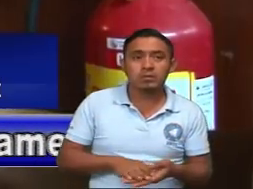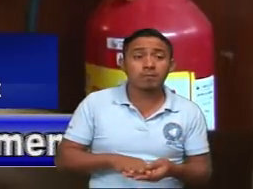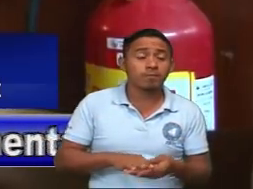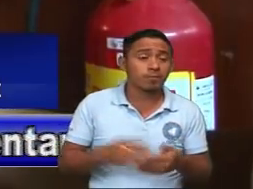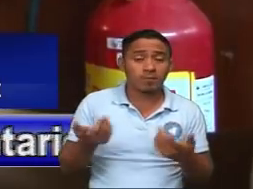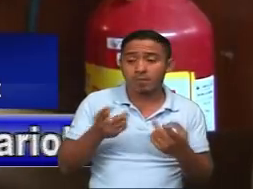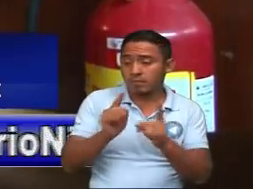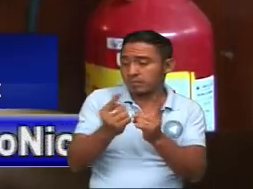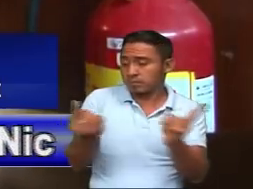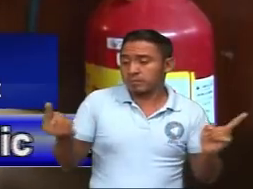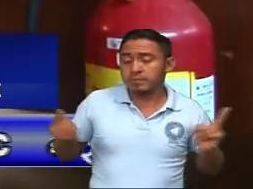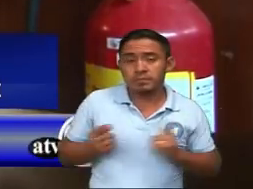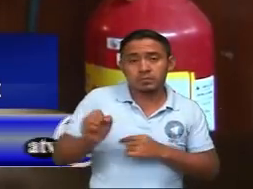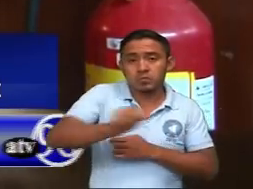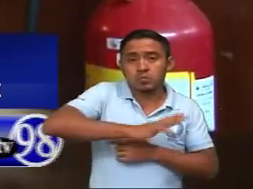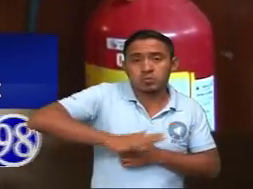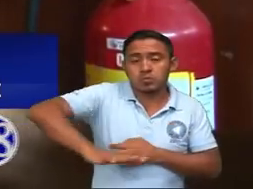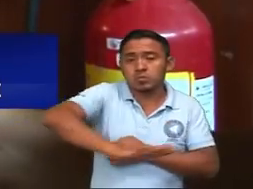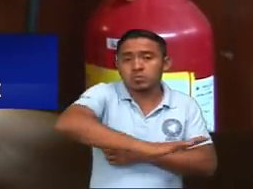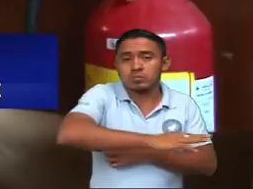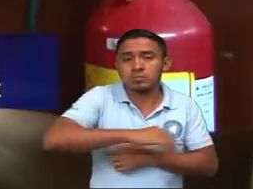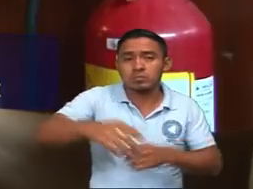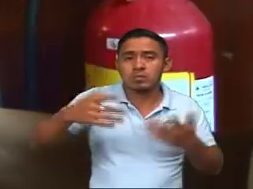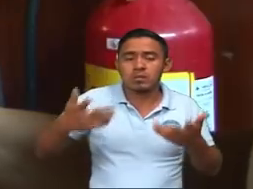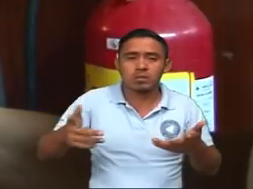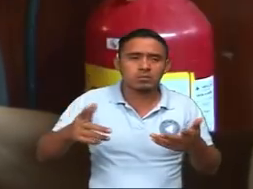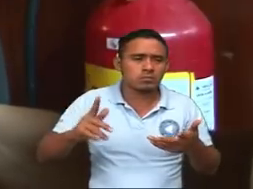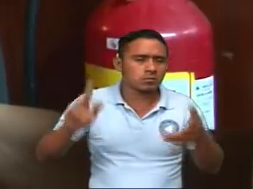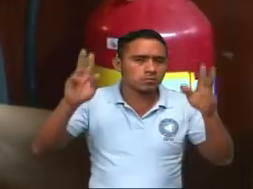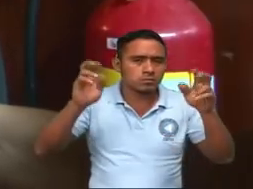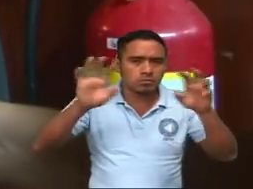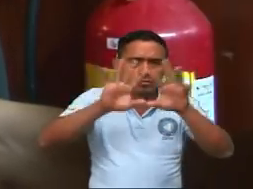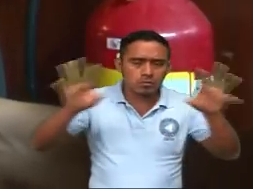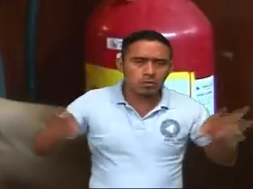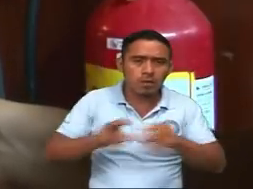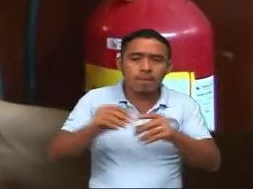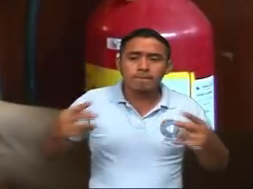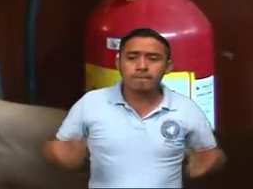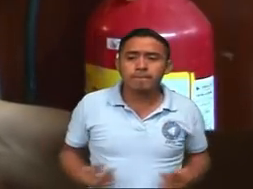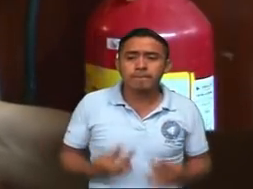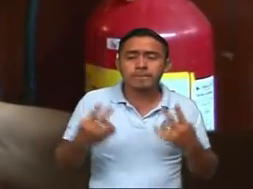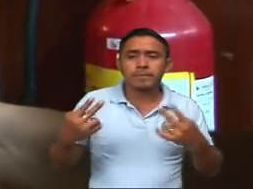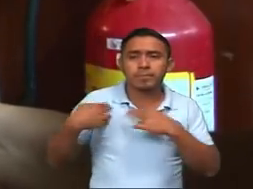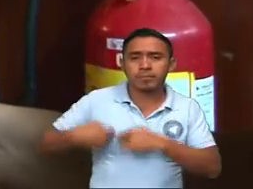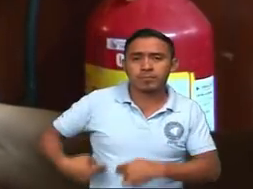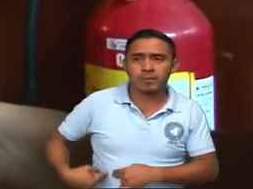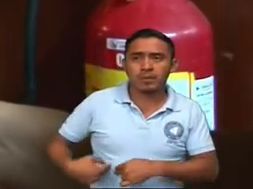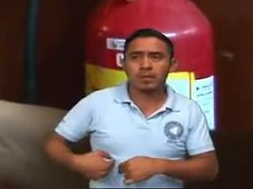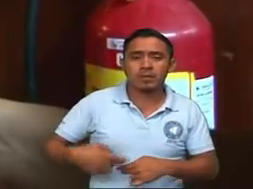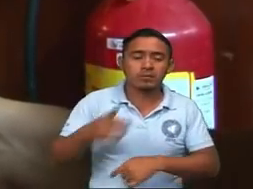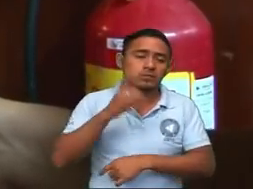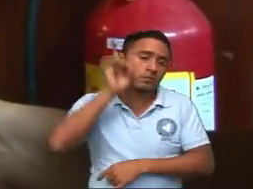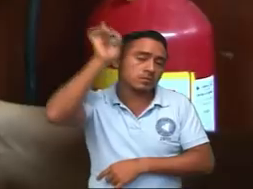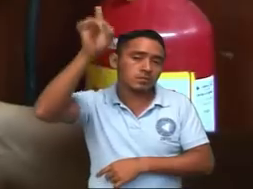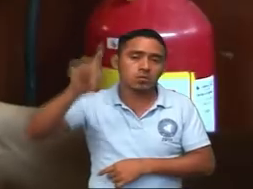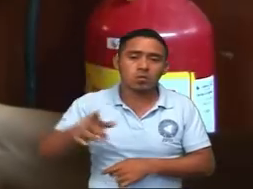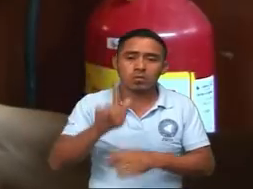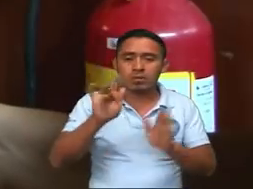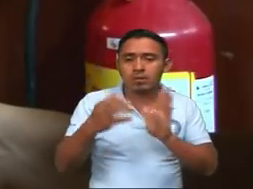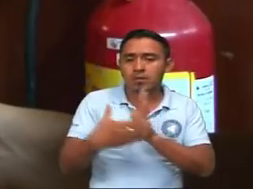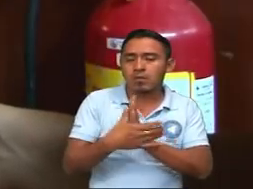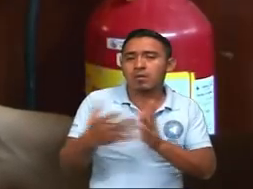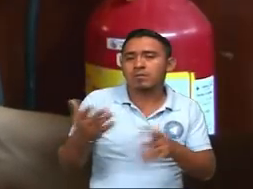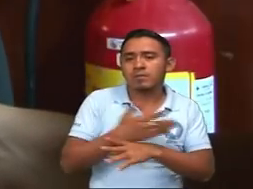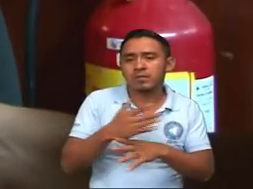entornos sociales, con todo lo que engloba la vida humana, el desarrollo tecnológico también tiene que ver.